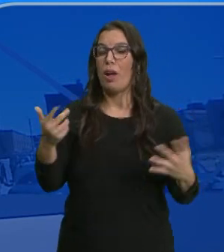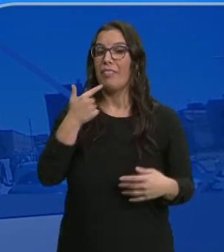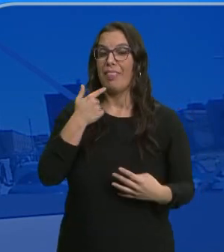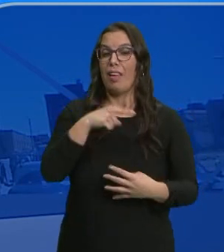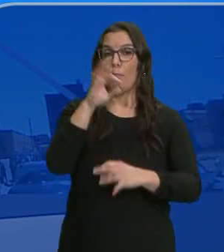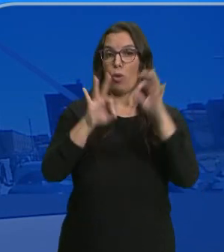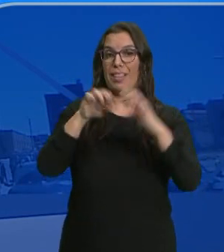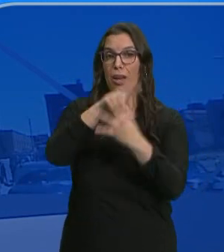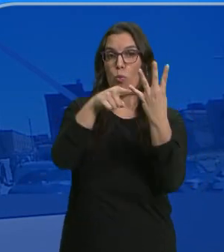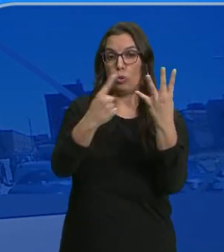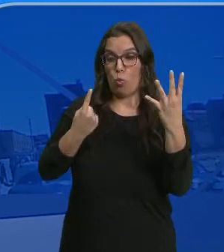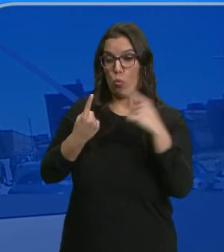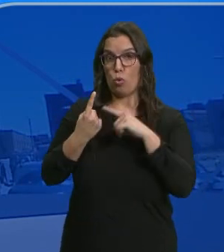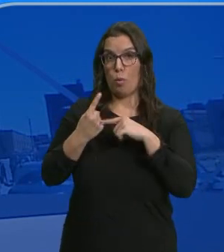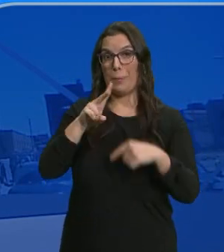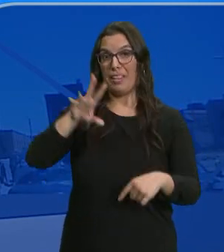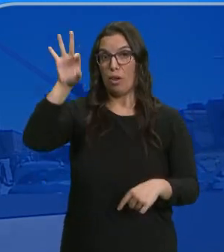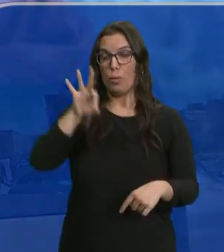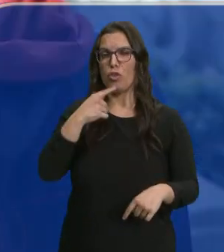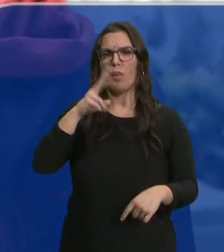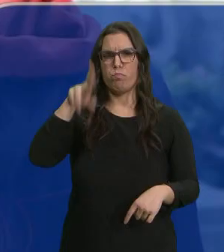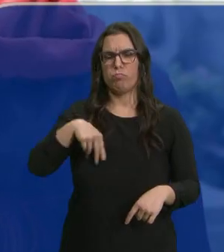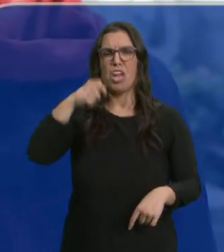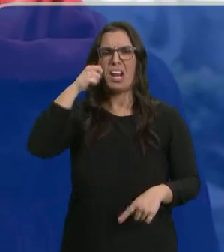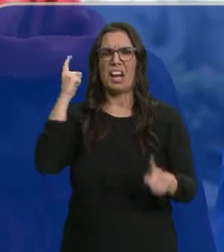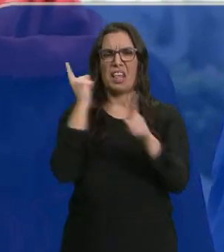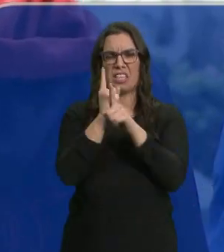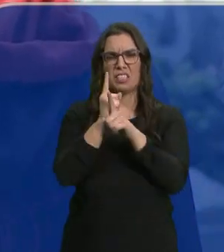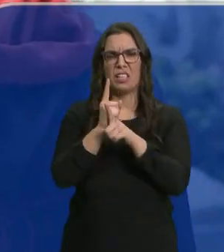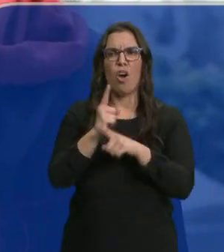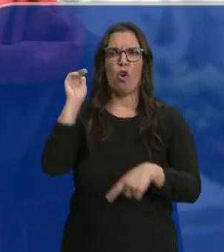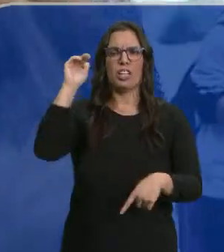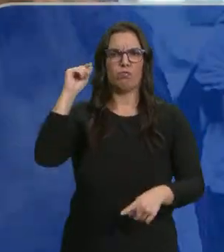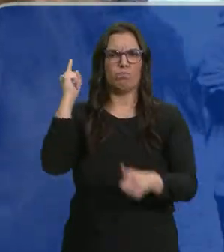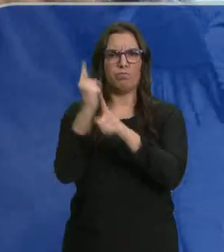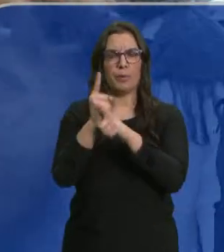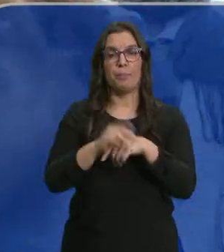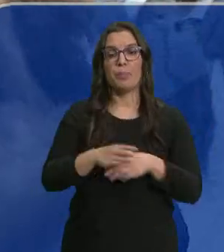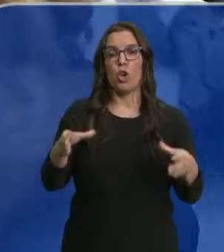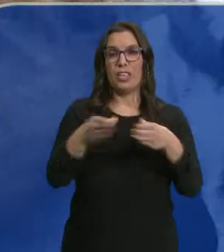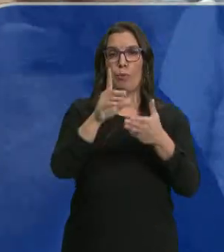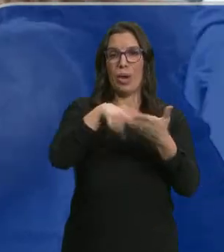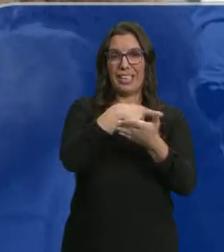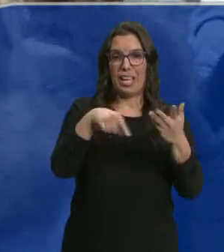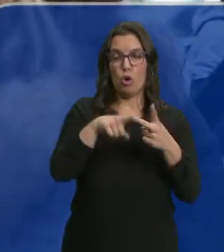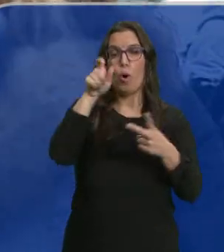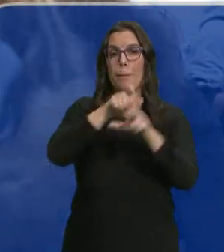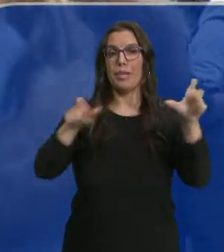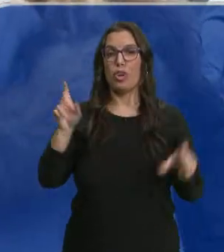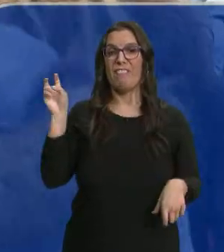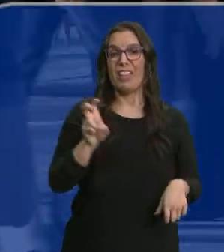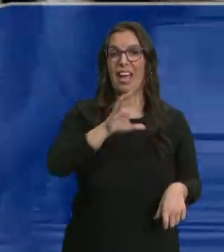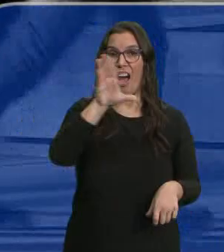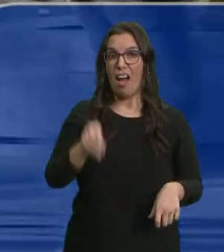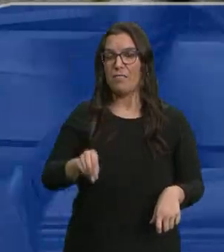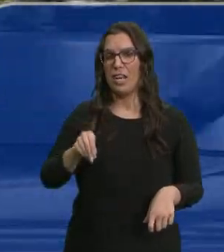de cada 4 se declara abiertamente racista y xenófobo. El colectivo gitano y las personas procedentes de